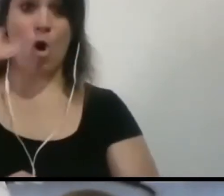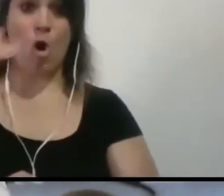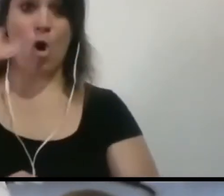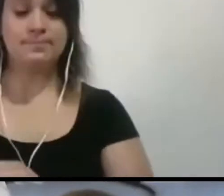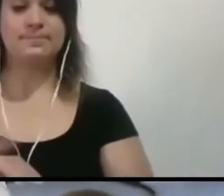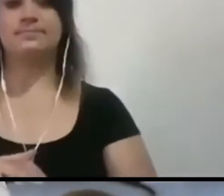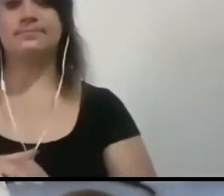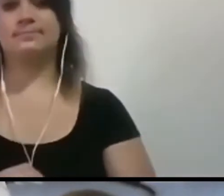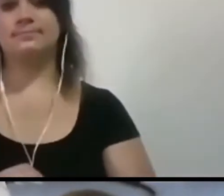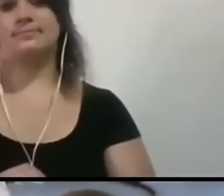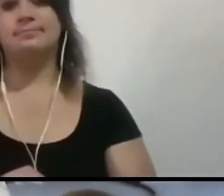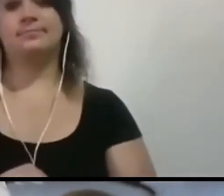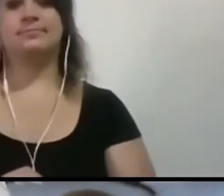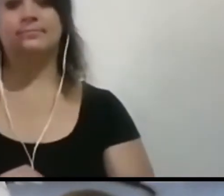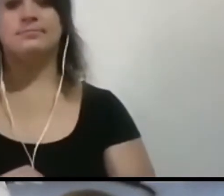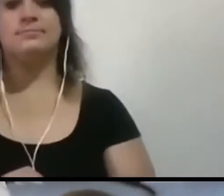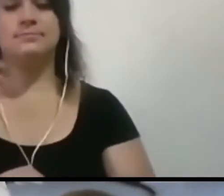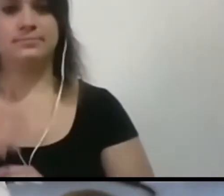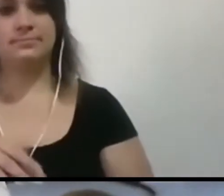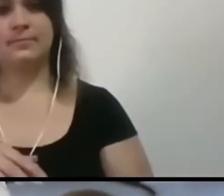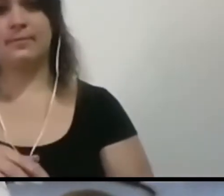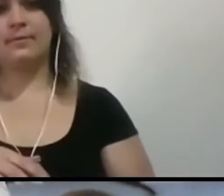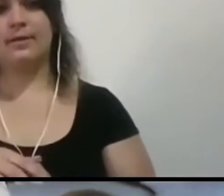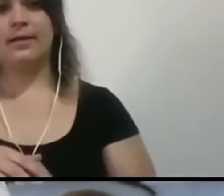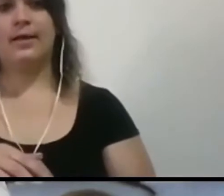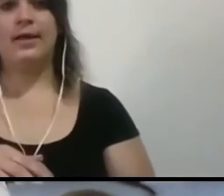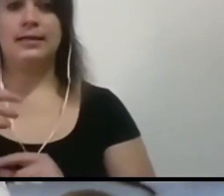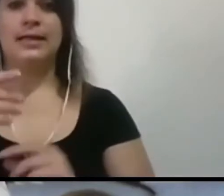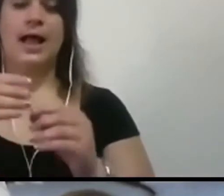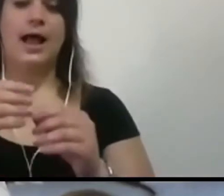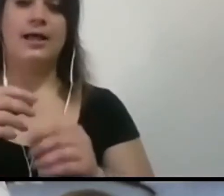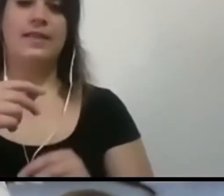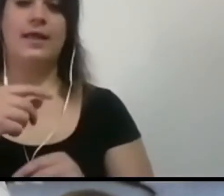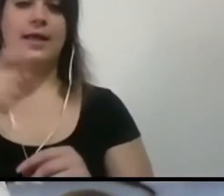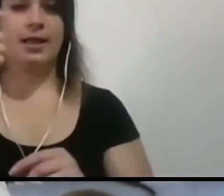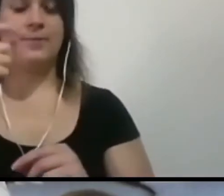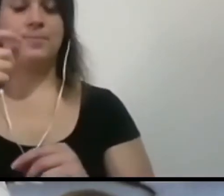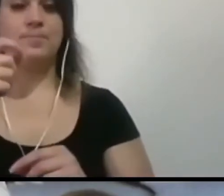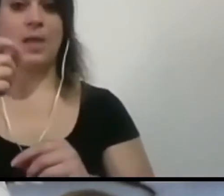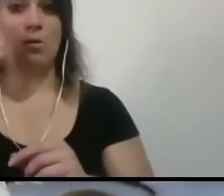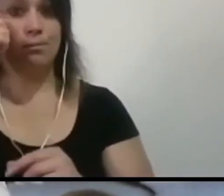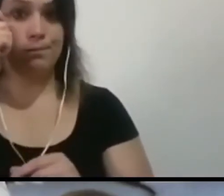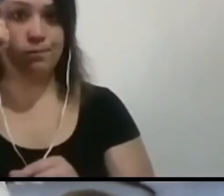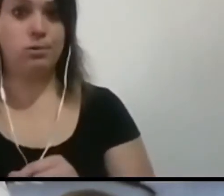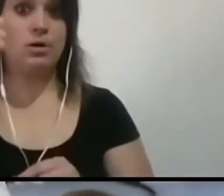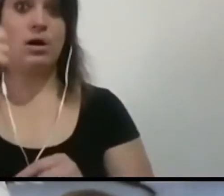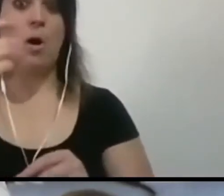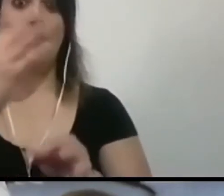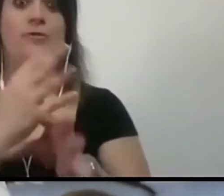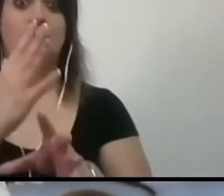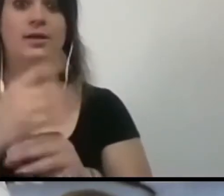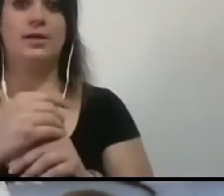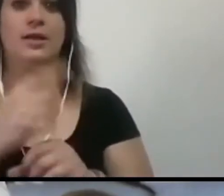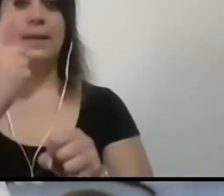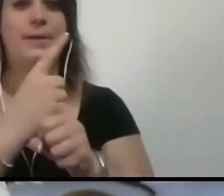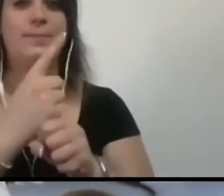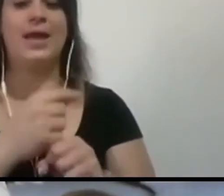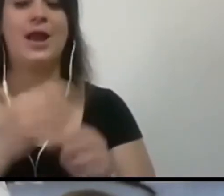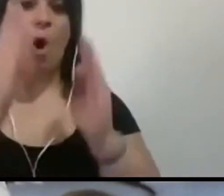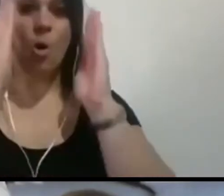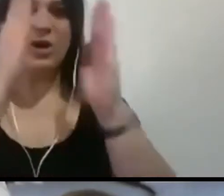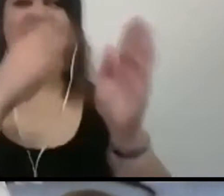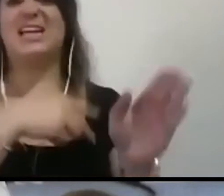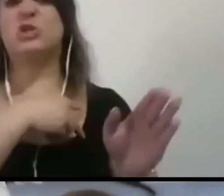he comenzado como mi formación ocupacional. Al principio comencé con talleres de orientación